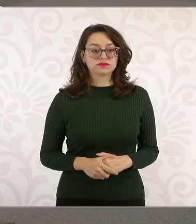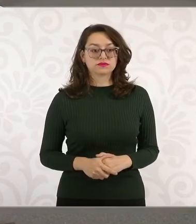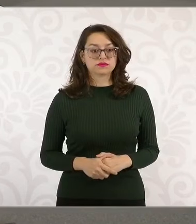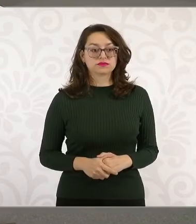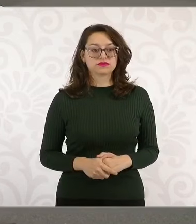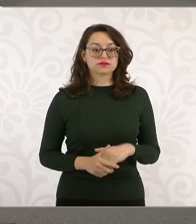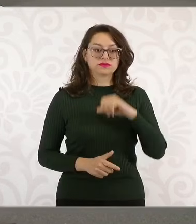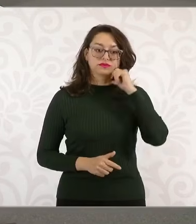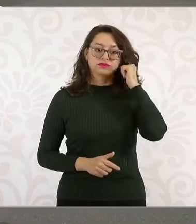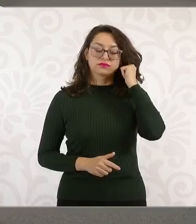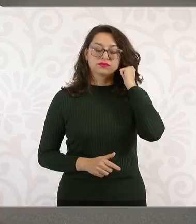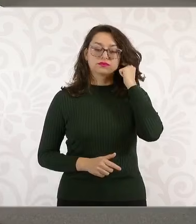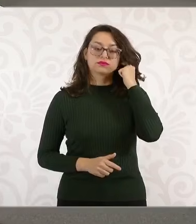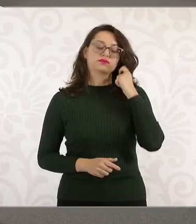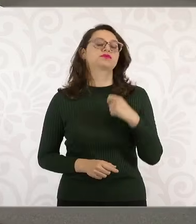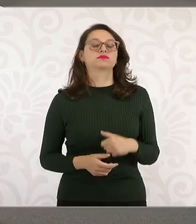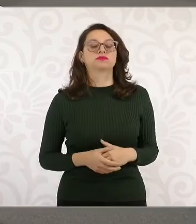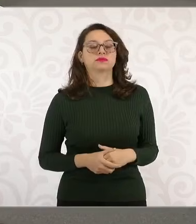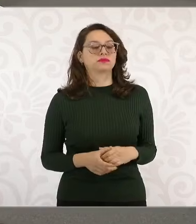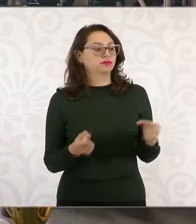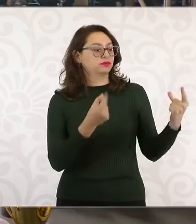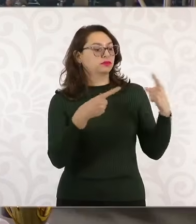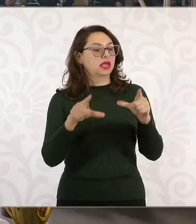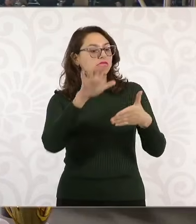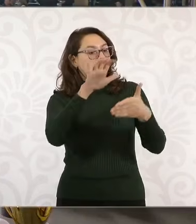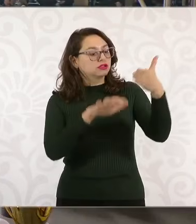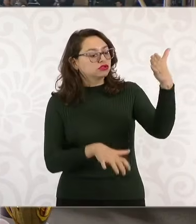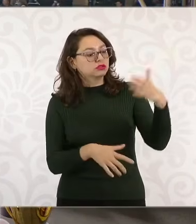Pero él pone la publicación, sí.